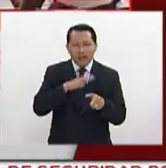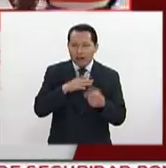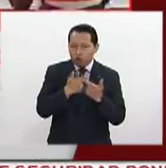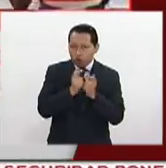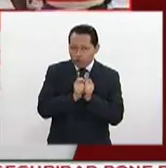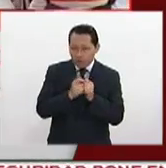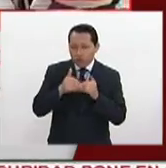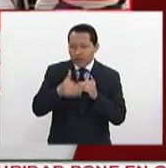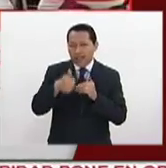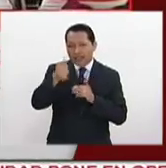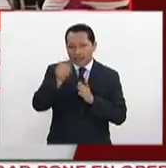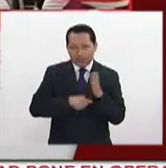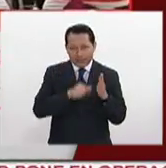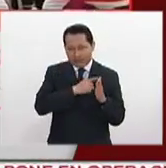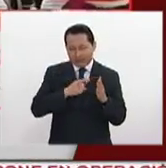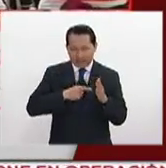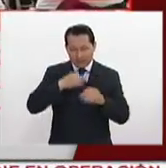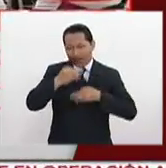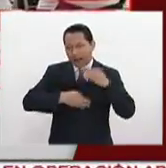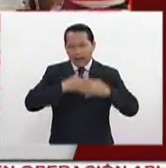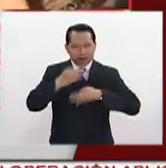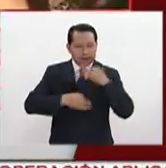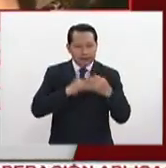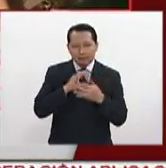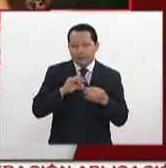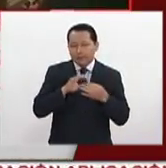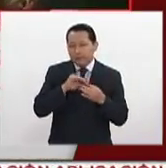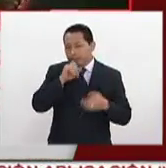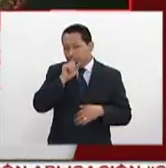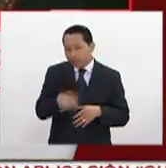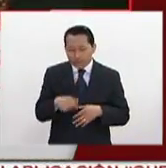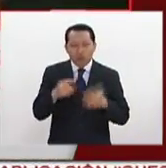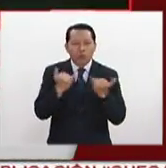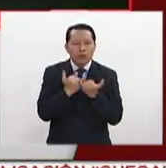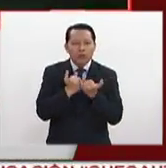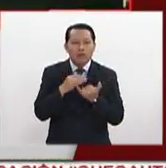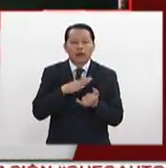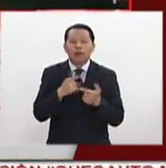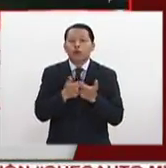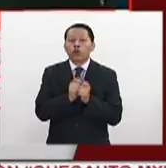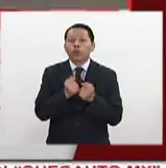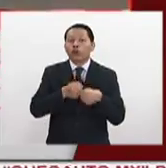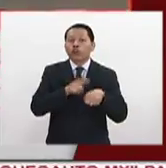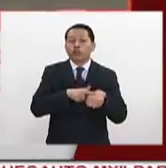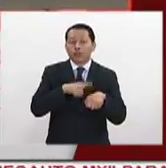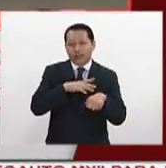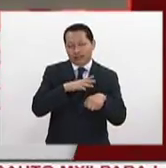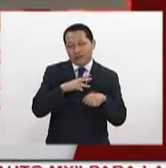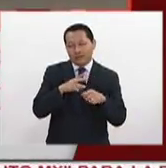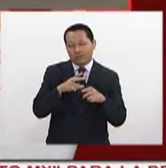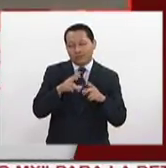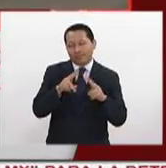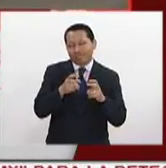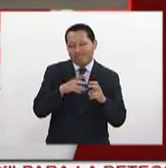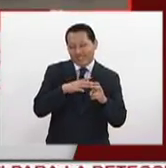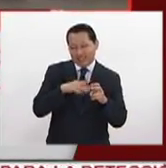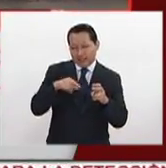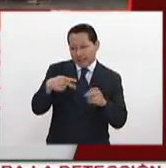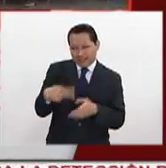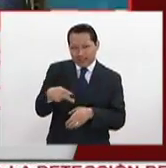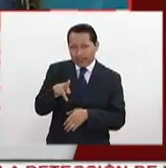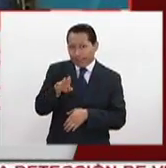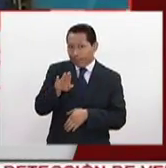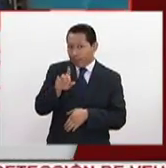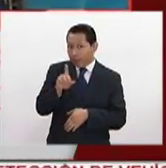6 meses para hacer sus campañas y pues... El Partido Socialista Unido de Venezuela, que es el de Maduro, ya tiene